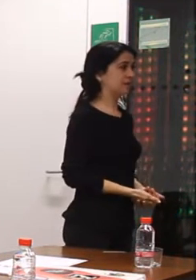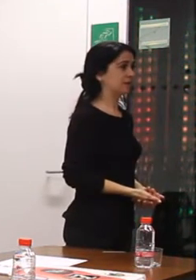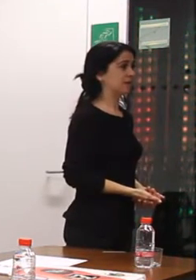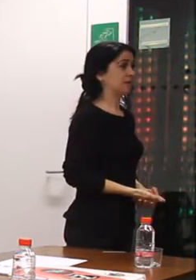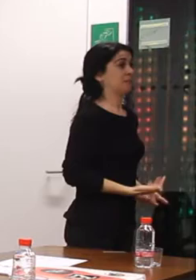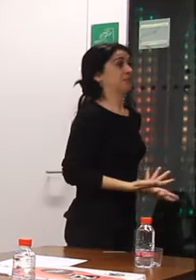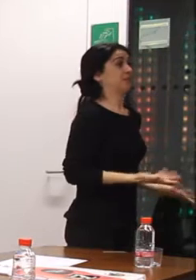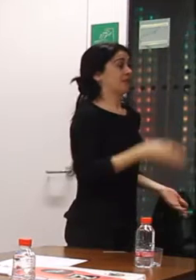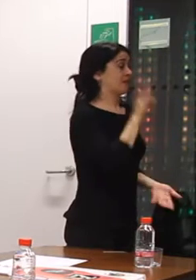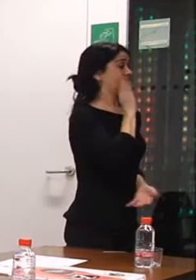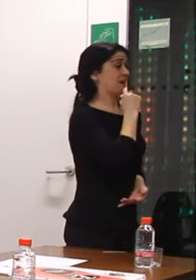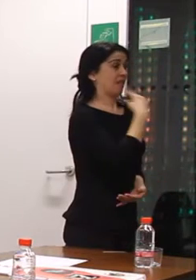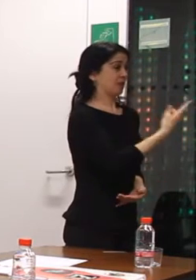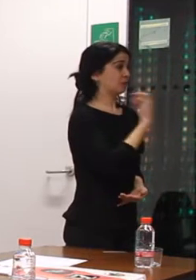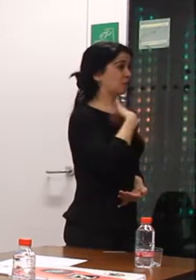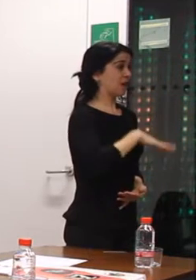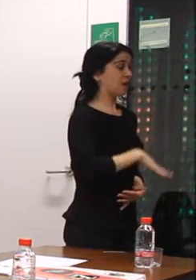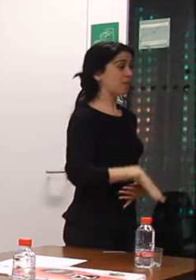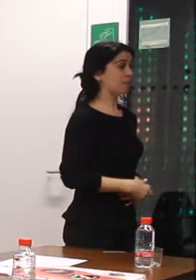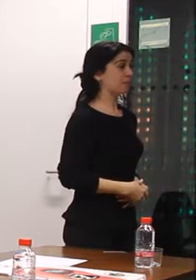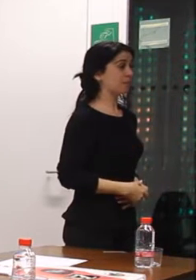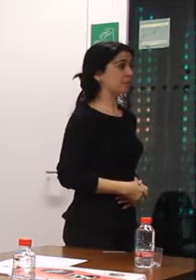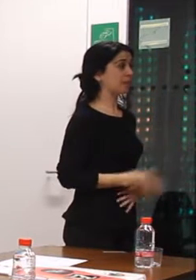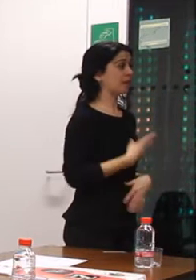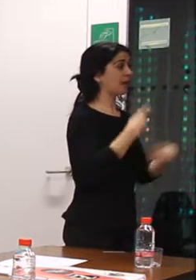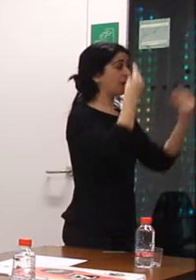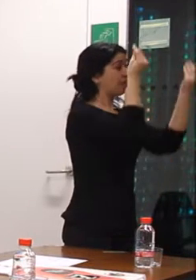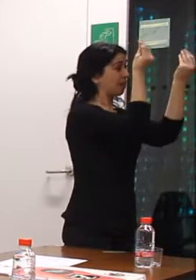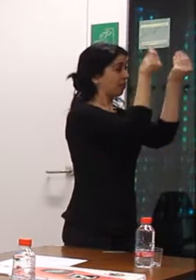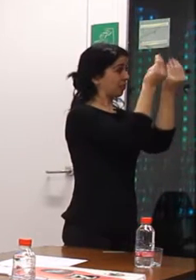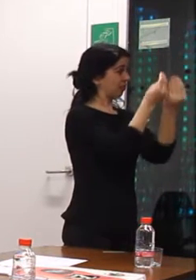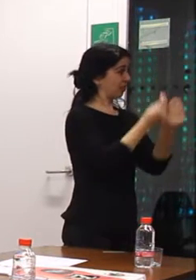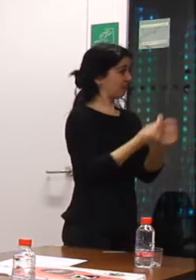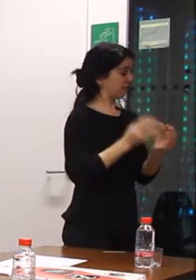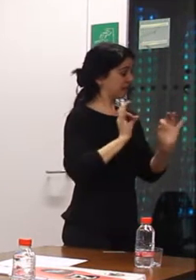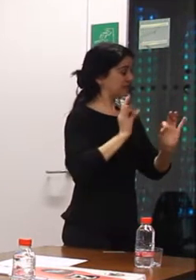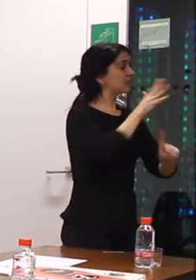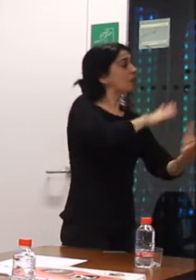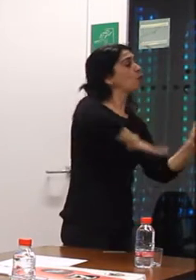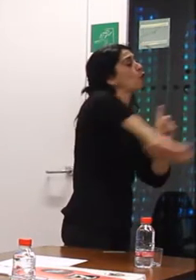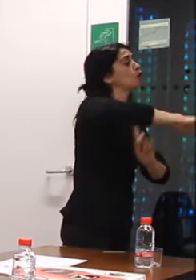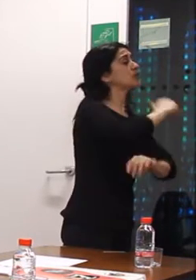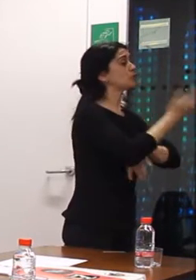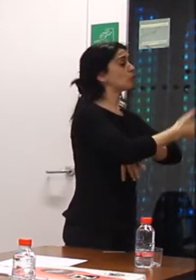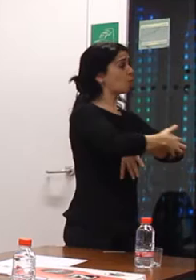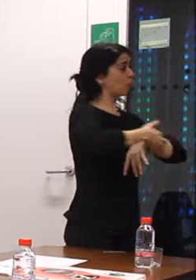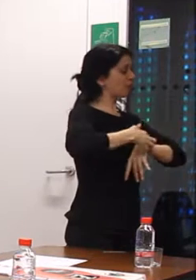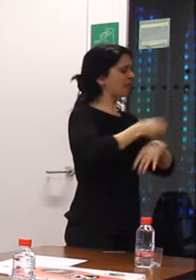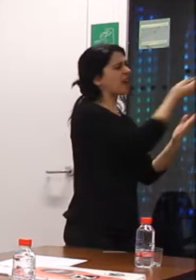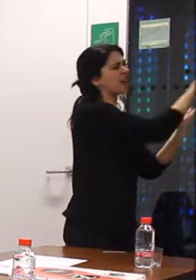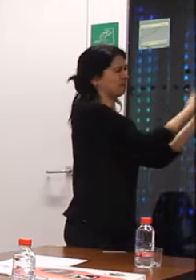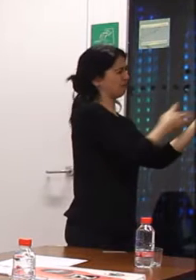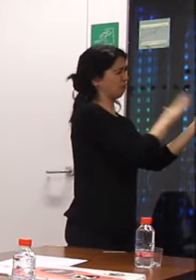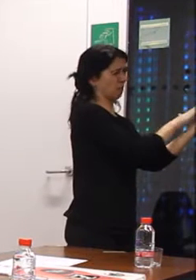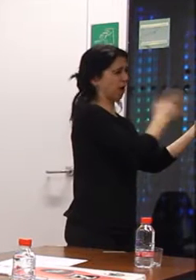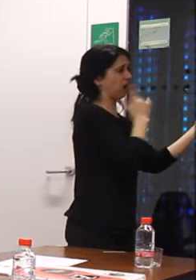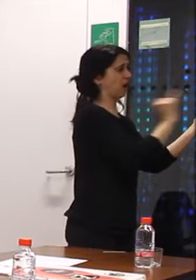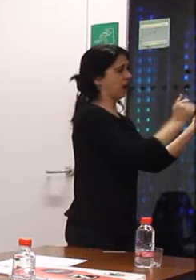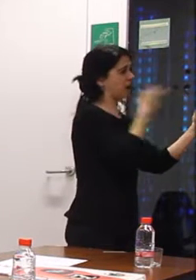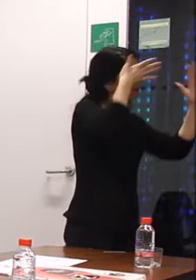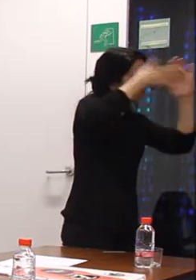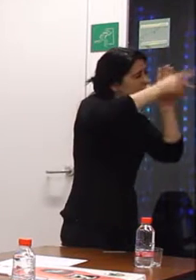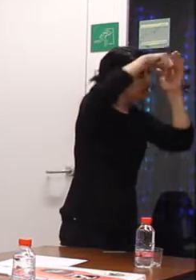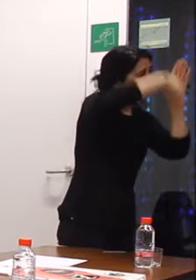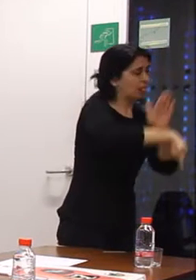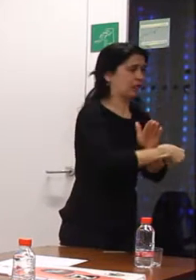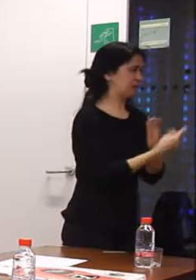Ya os digo, todas las cifras del contexto de pobreza las tenemos en el informe y no me voy a extender en estas,